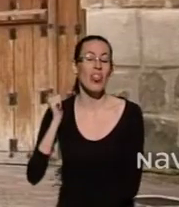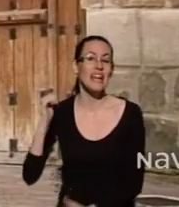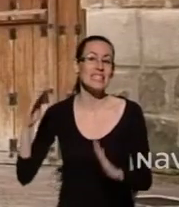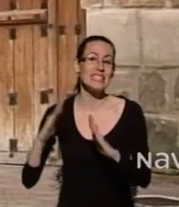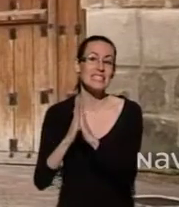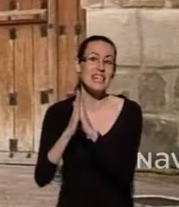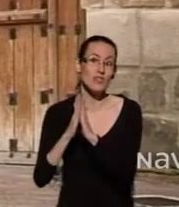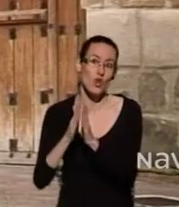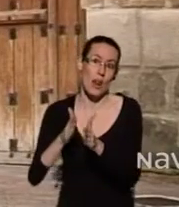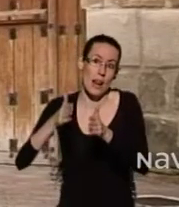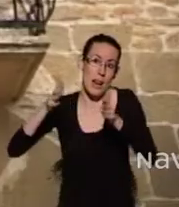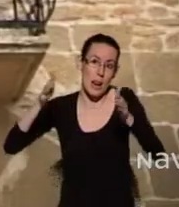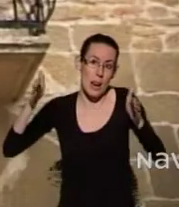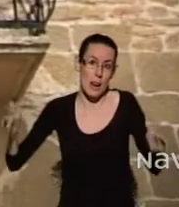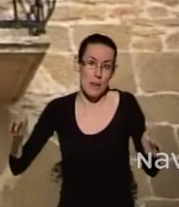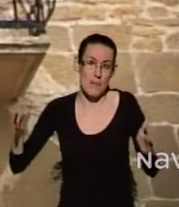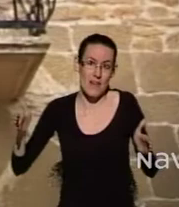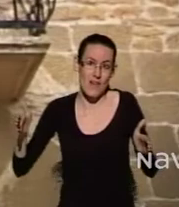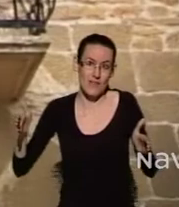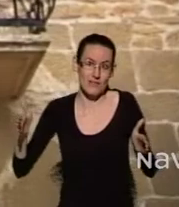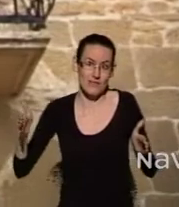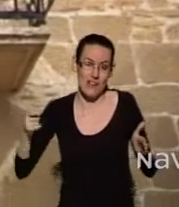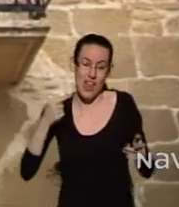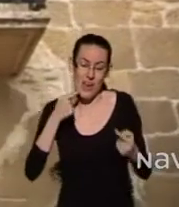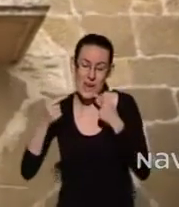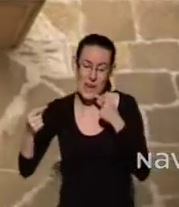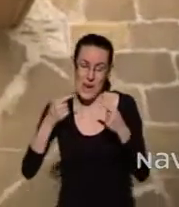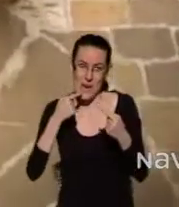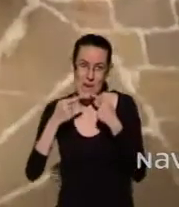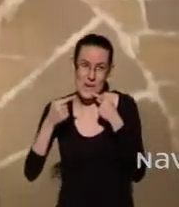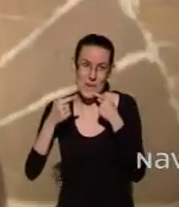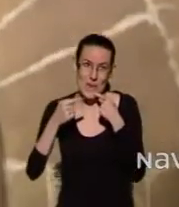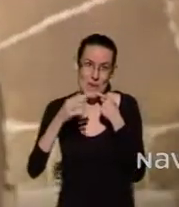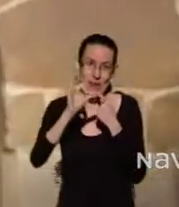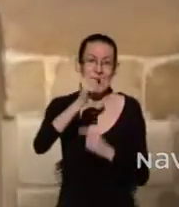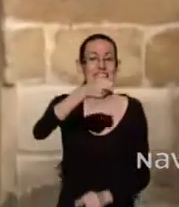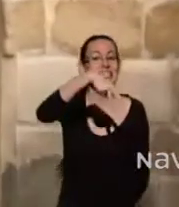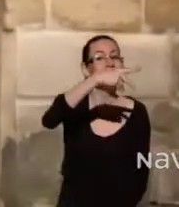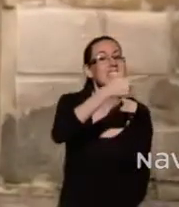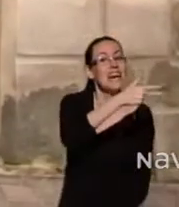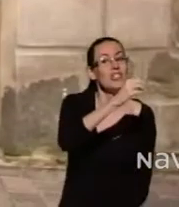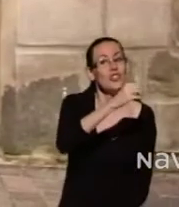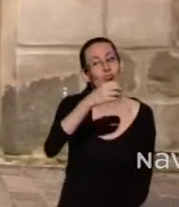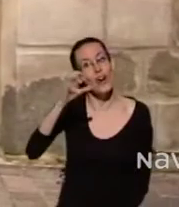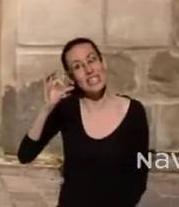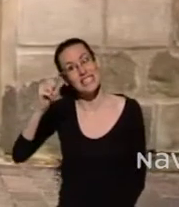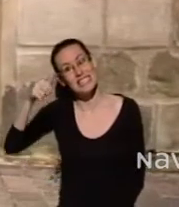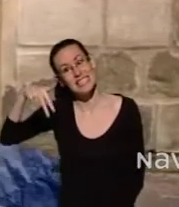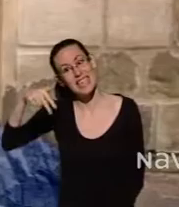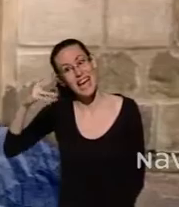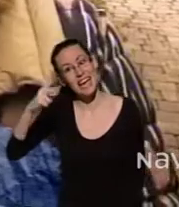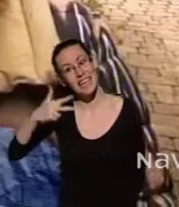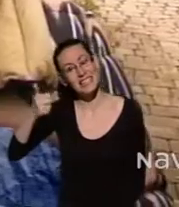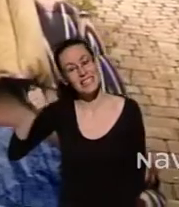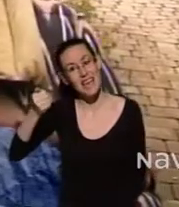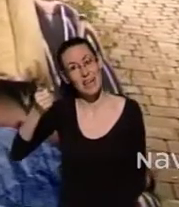en el 1024, pues se hizo novio de Sancha, una de sus nobles damas de la corte, y tuvieron un hijo que